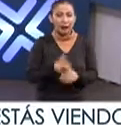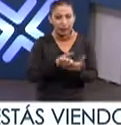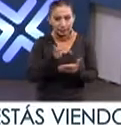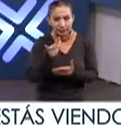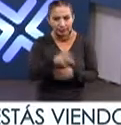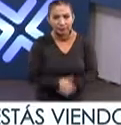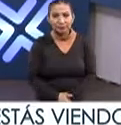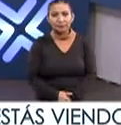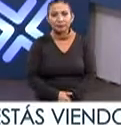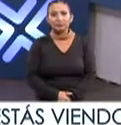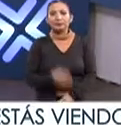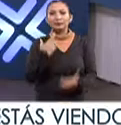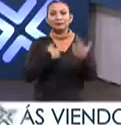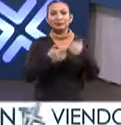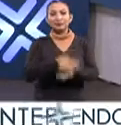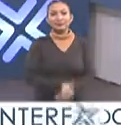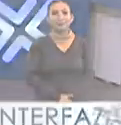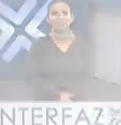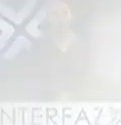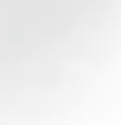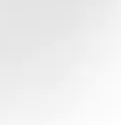Gracias. Gracias. Vamos y regresamos.